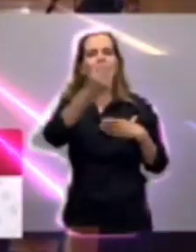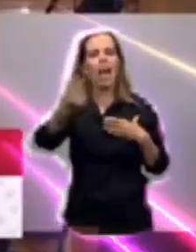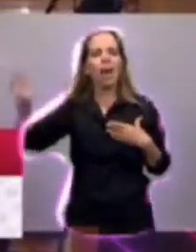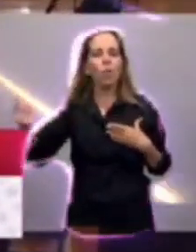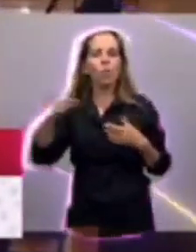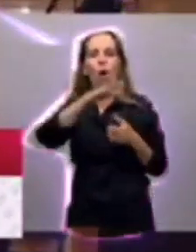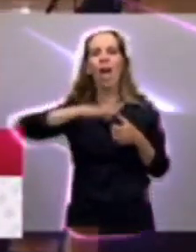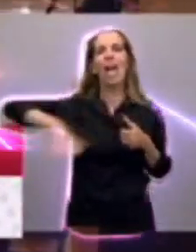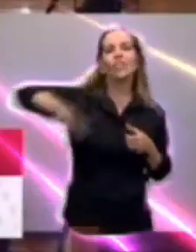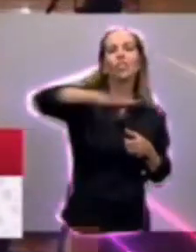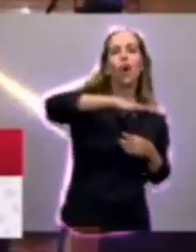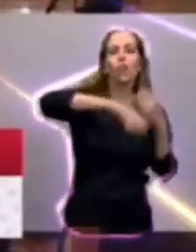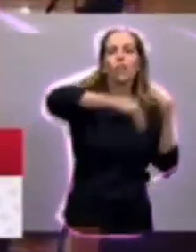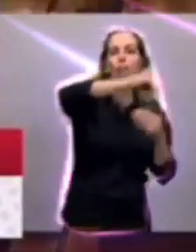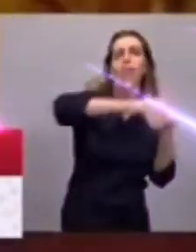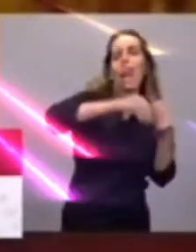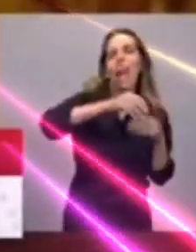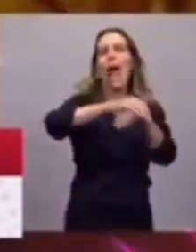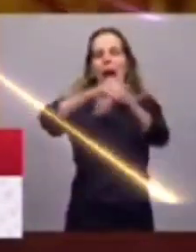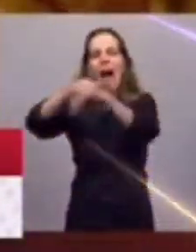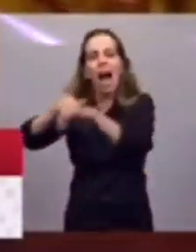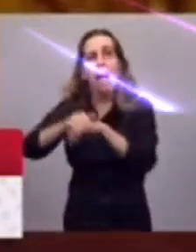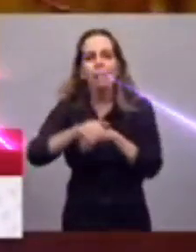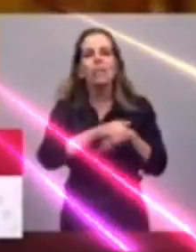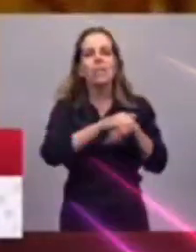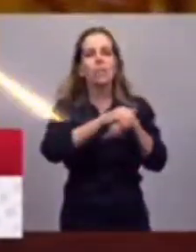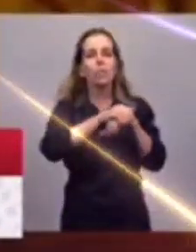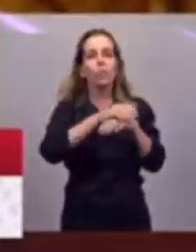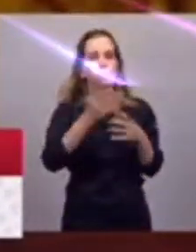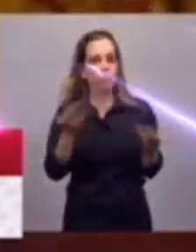con sus amigos, con sus familiares.